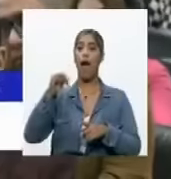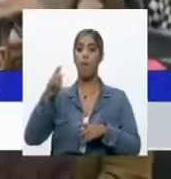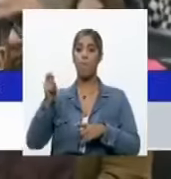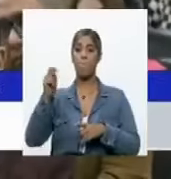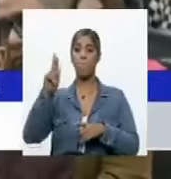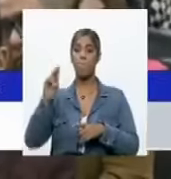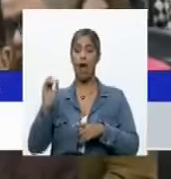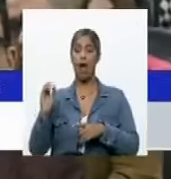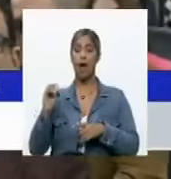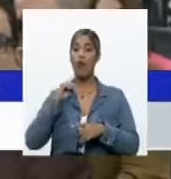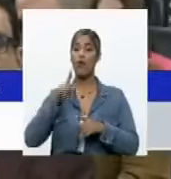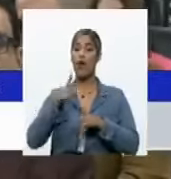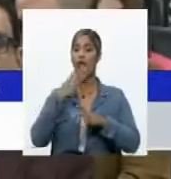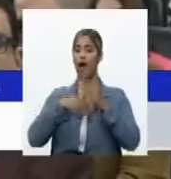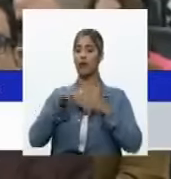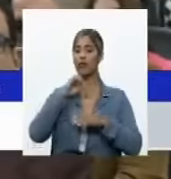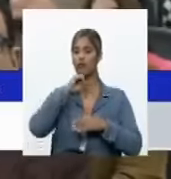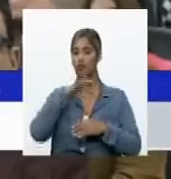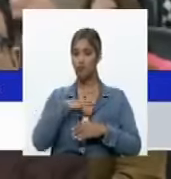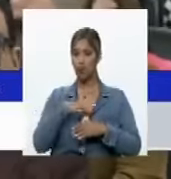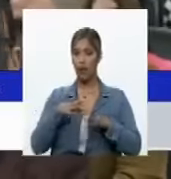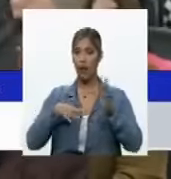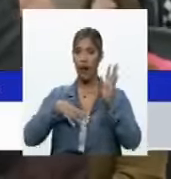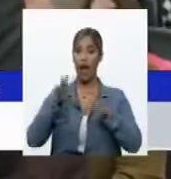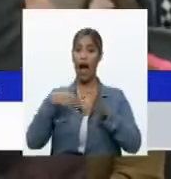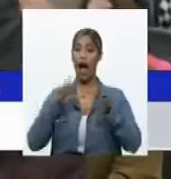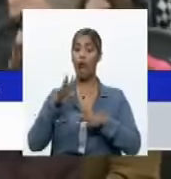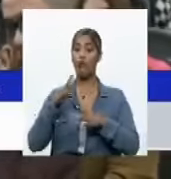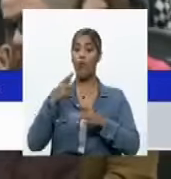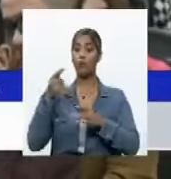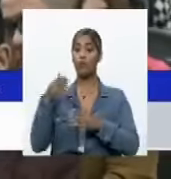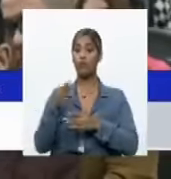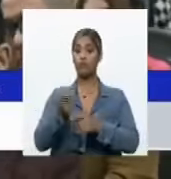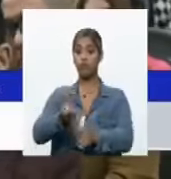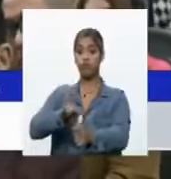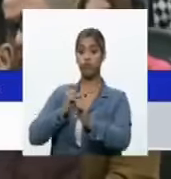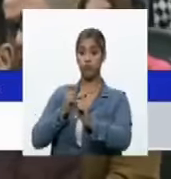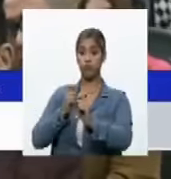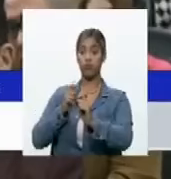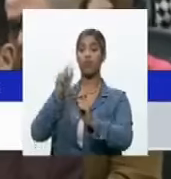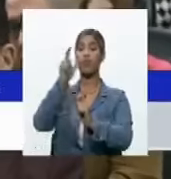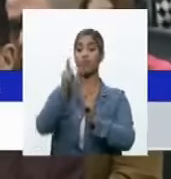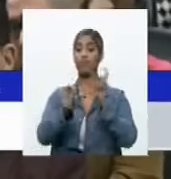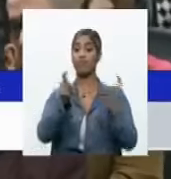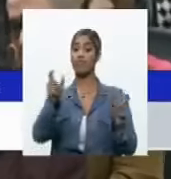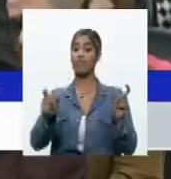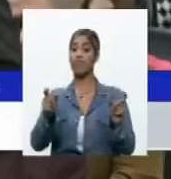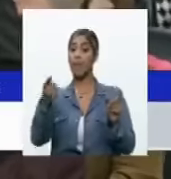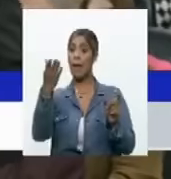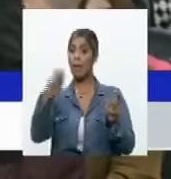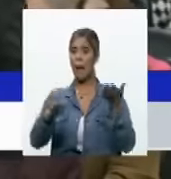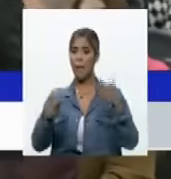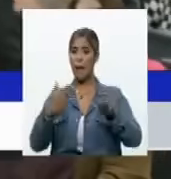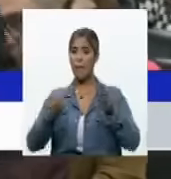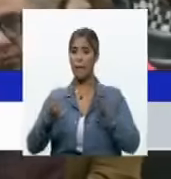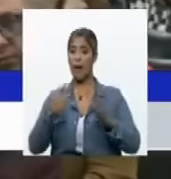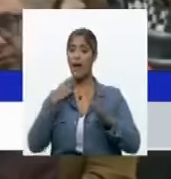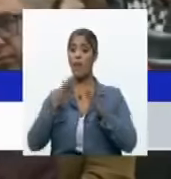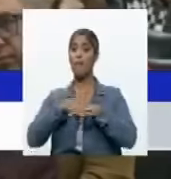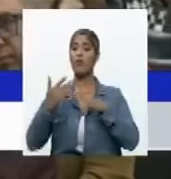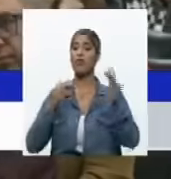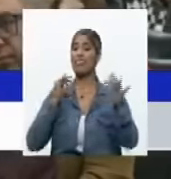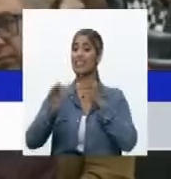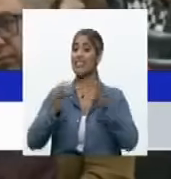de la Cuarta República. 14 pescadores asesinados y la simulación de un enfrentamiento